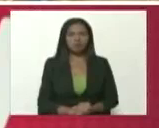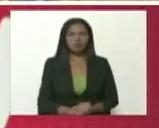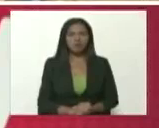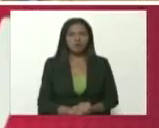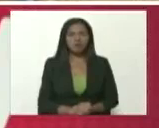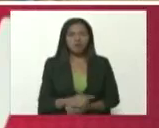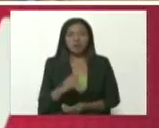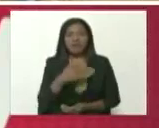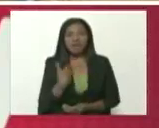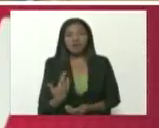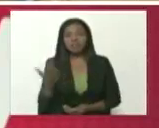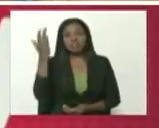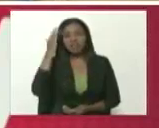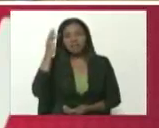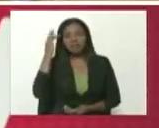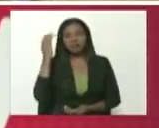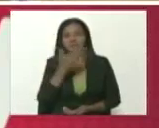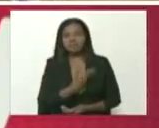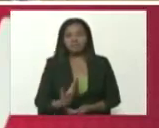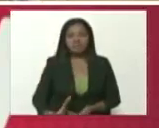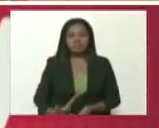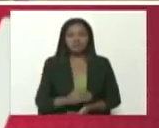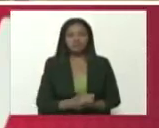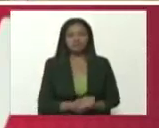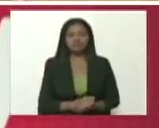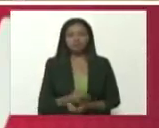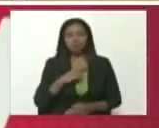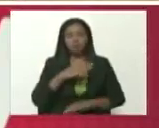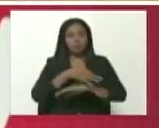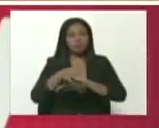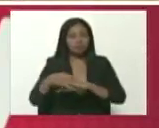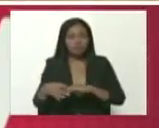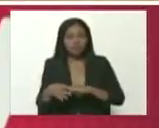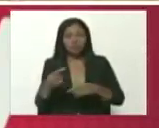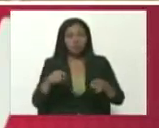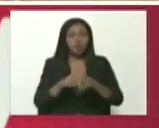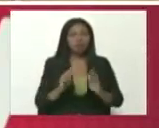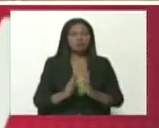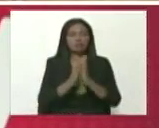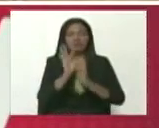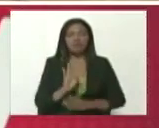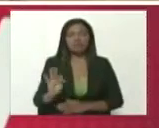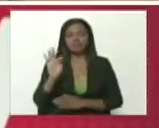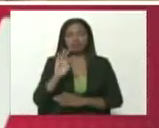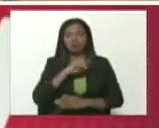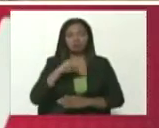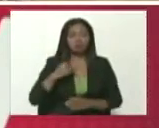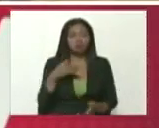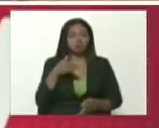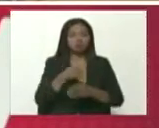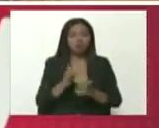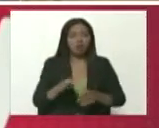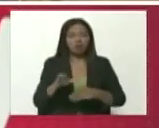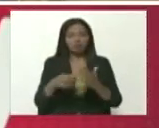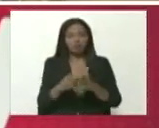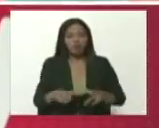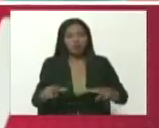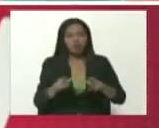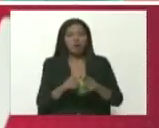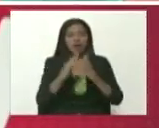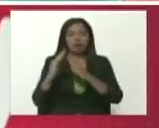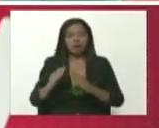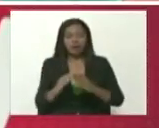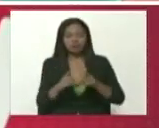Quiero que sepa, camarada presidente, que desde el municipio de San Francisco, parroquia San Francisco, estamos llevando a cabo el casa a casa